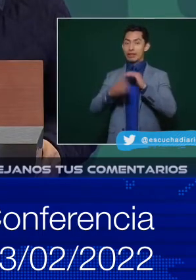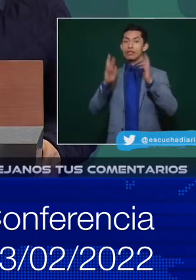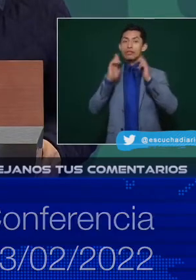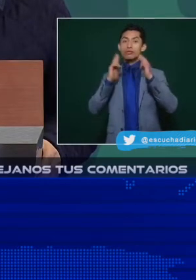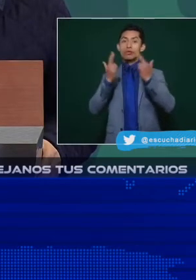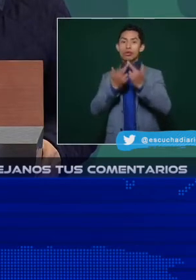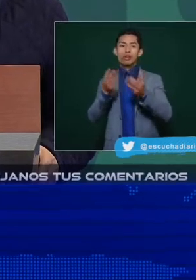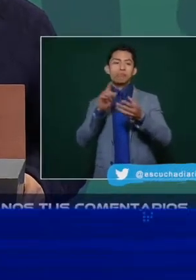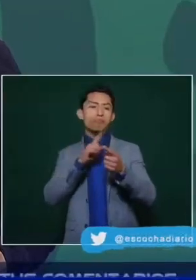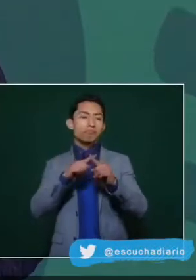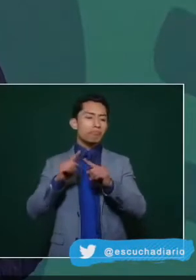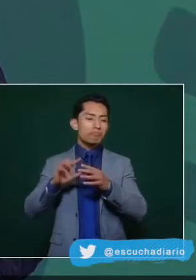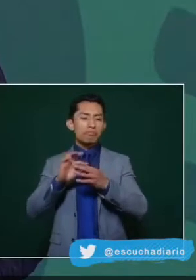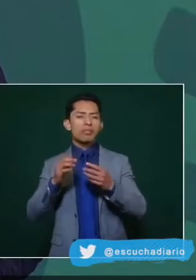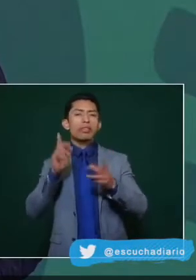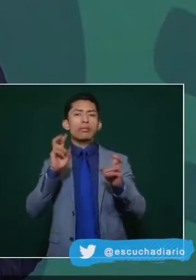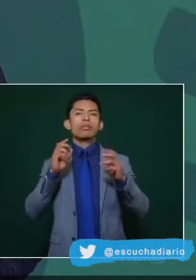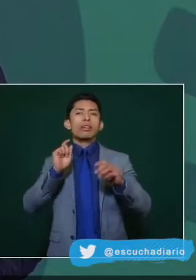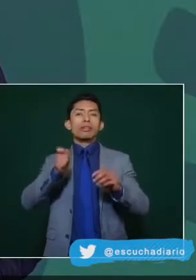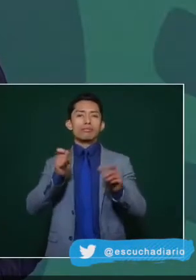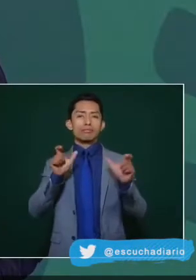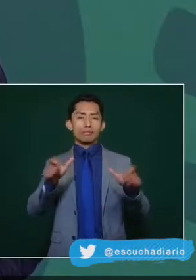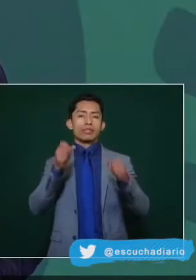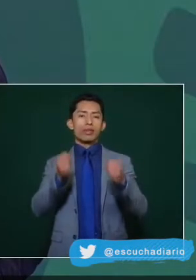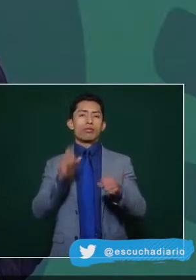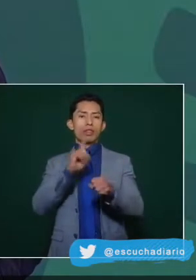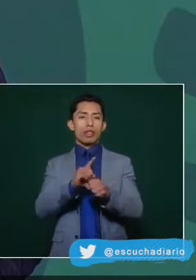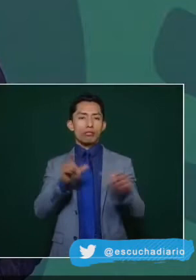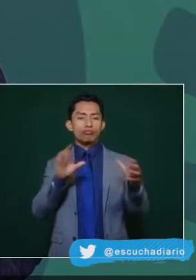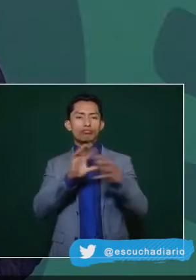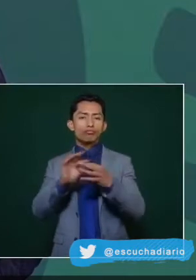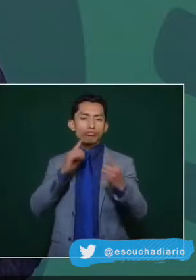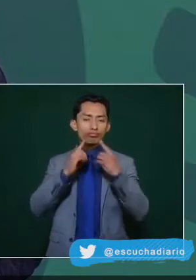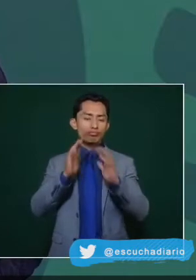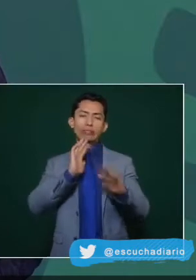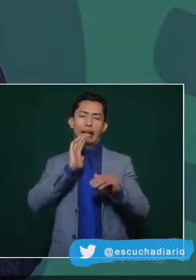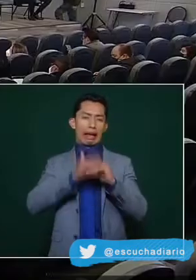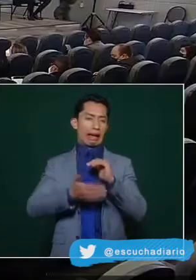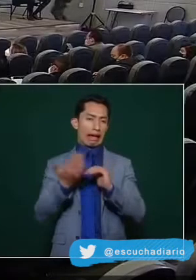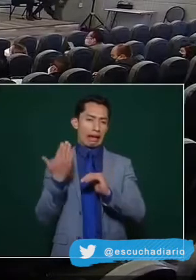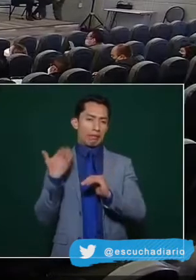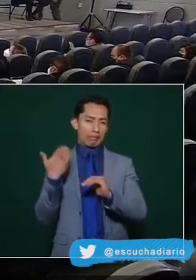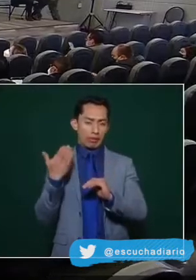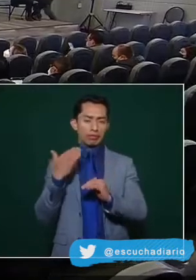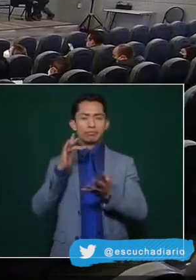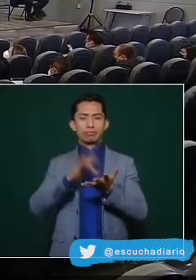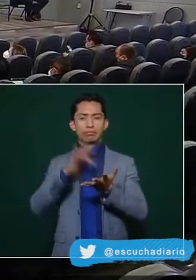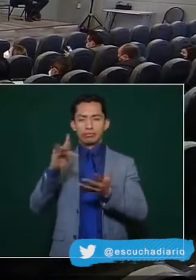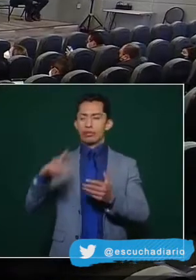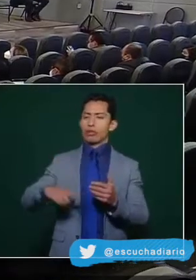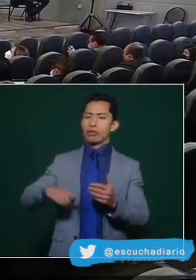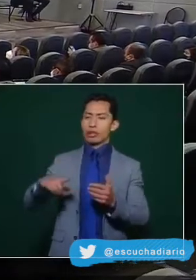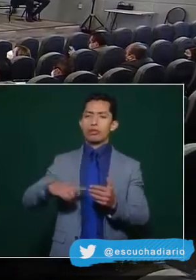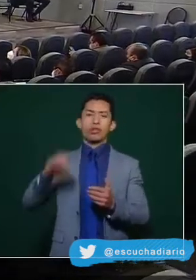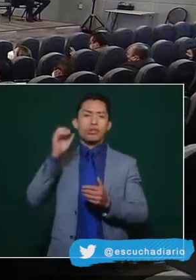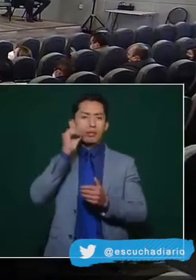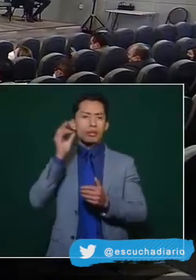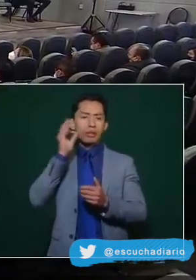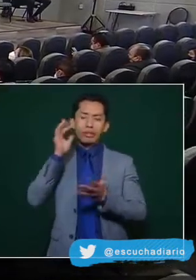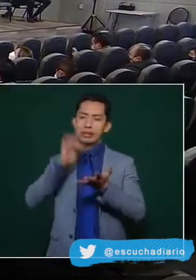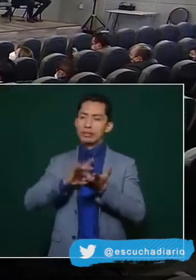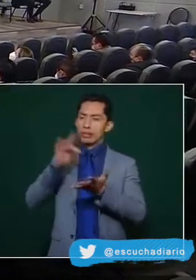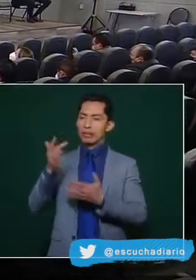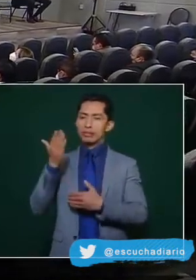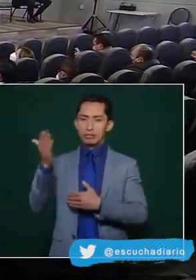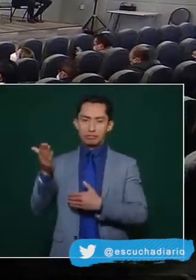de seguridad. El día de hoy, el presidente realizó su conferencia desde el C5I en Hidalgo y destacan que en